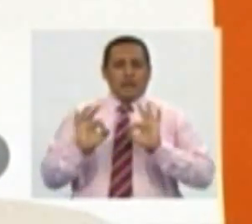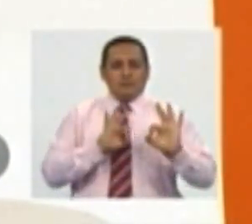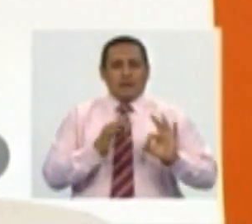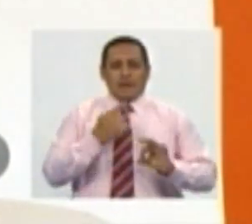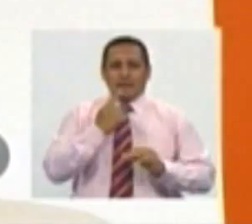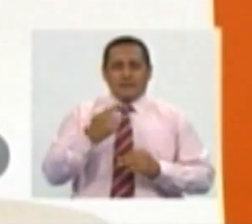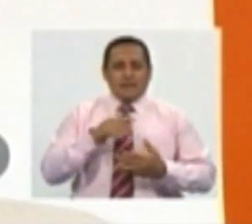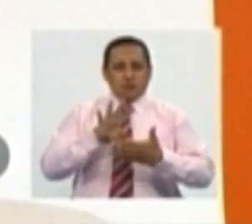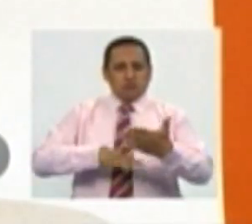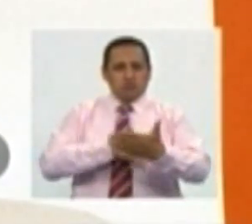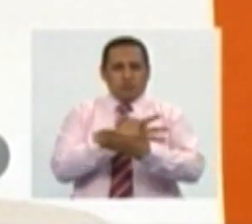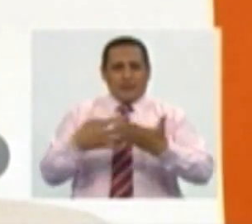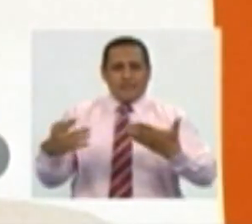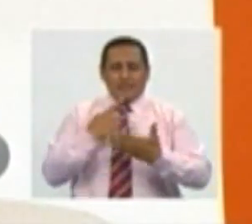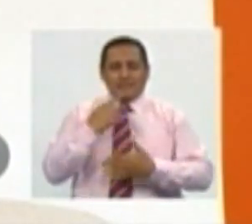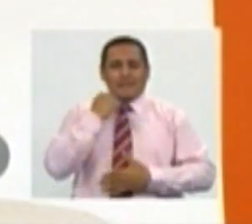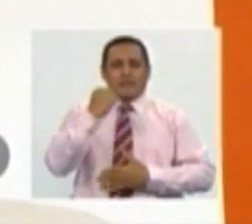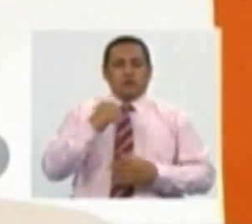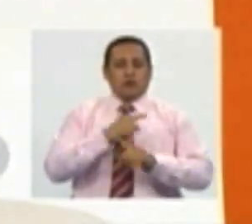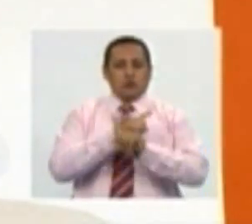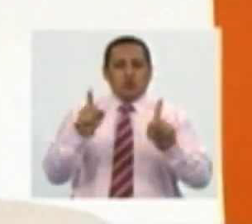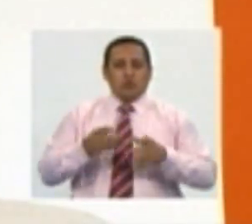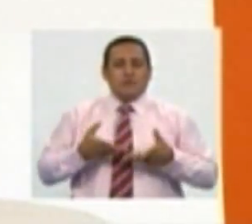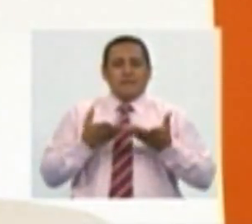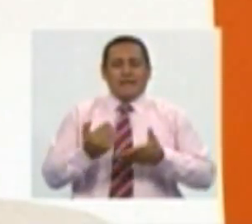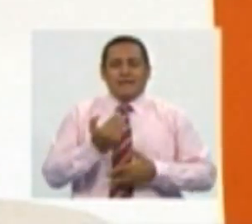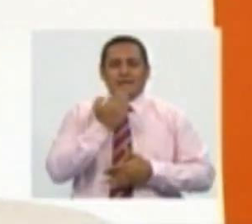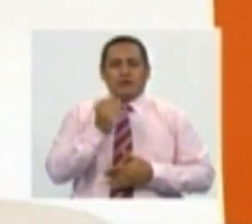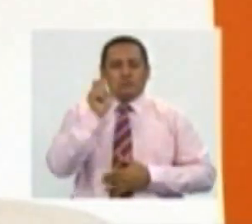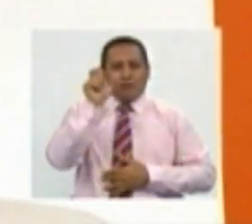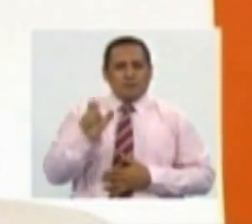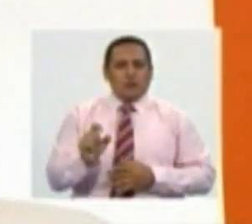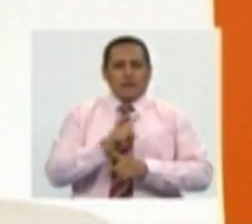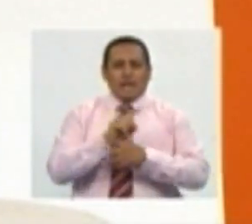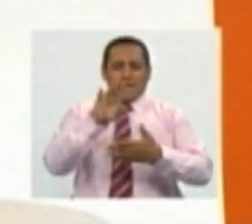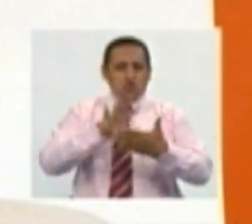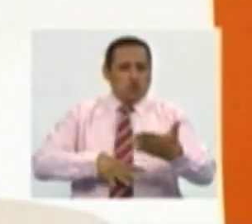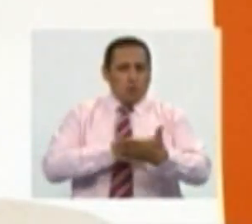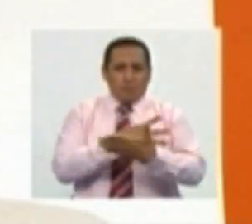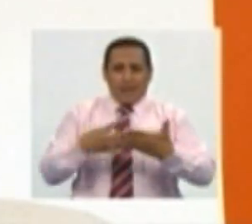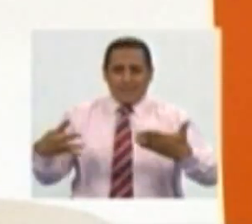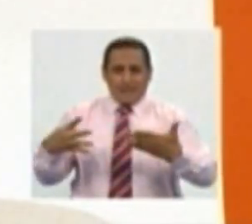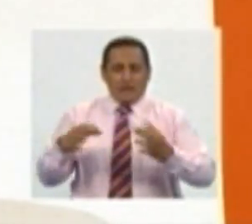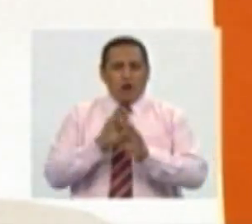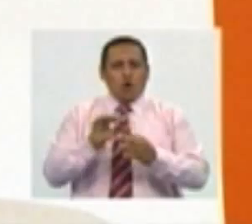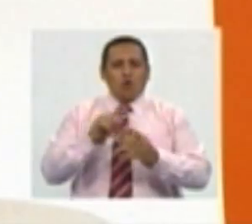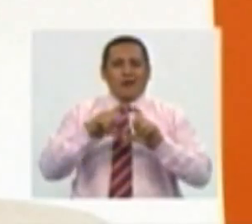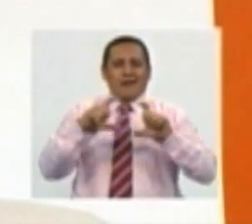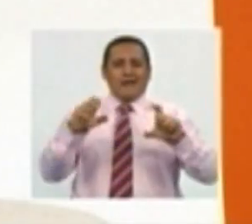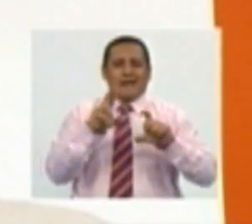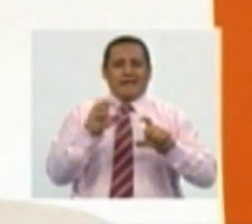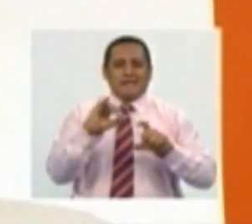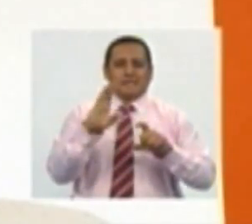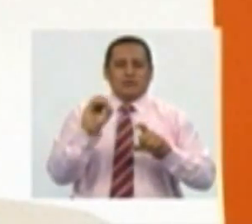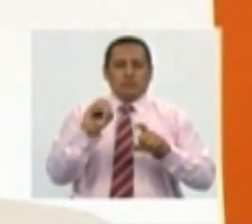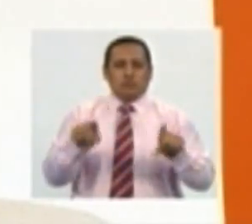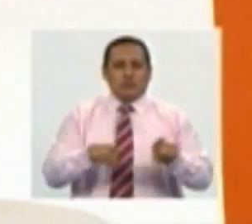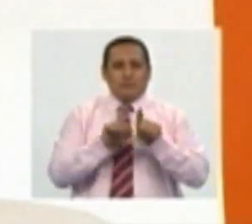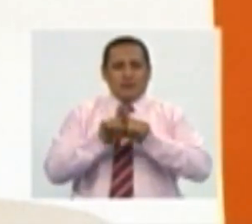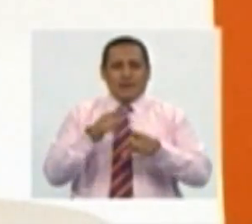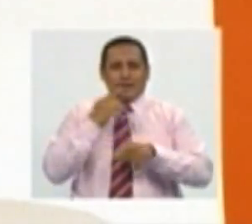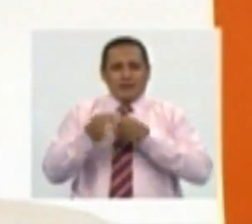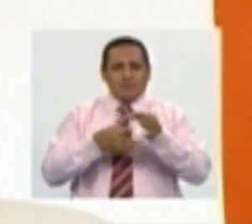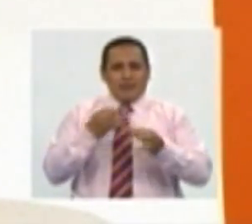ambos casos le asiste el derecho. Lo que no sí le asiste el derecho es a aquellas personas que no están en planilla o que emiten recibos por honorarios. Pero cabe